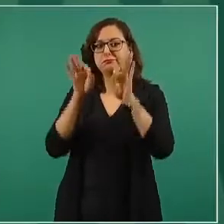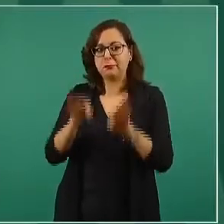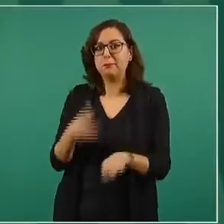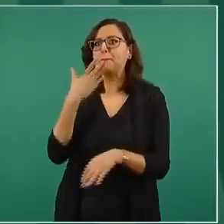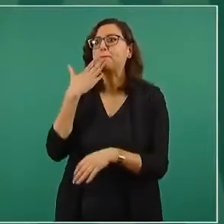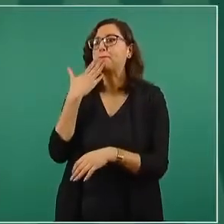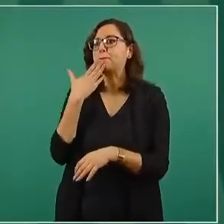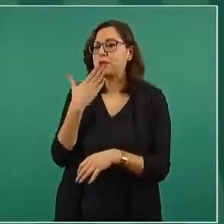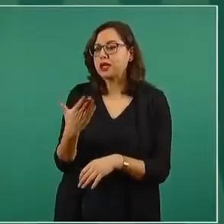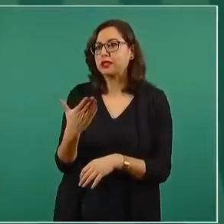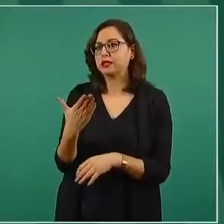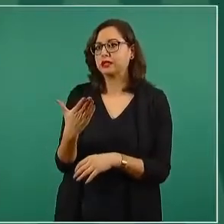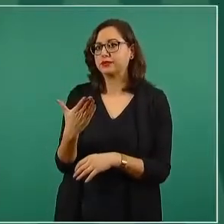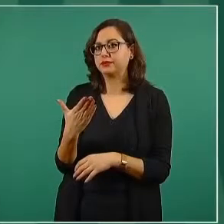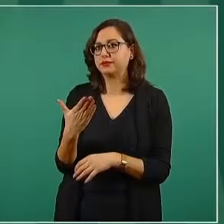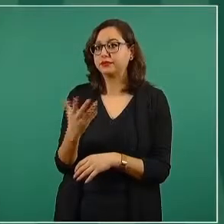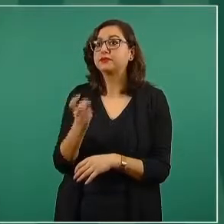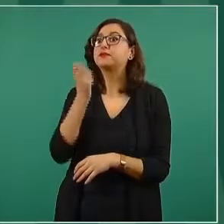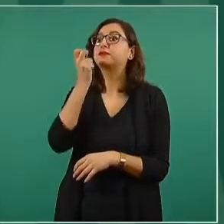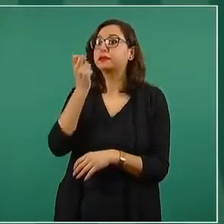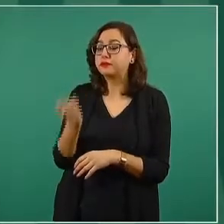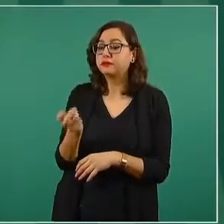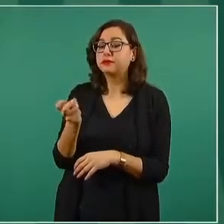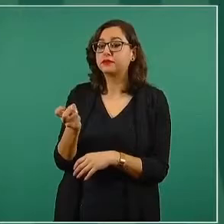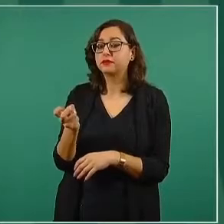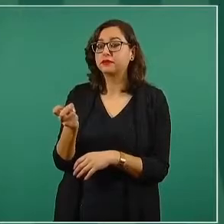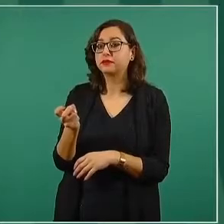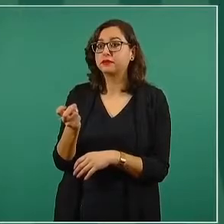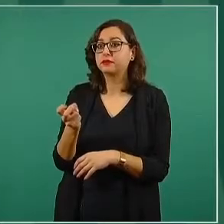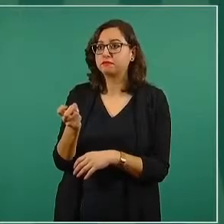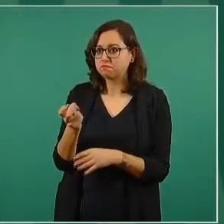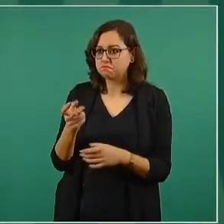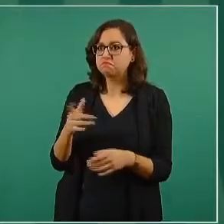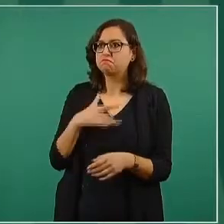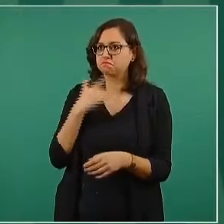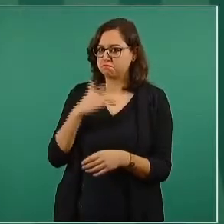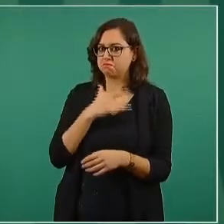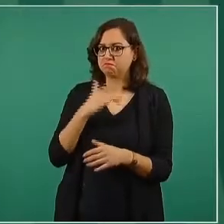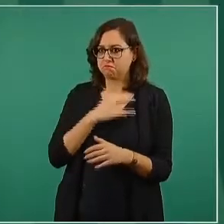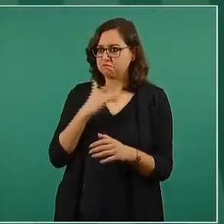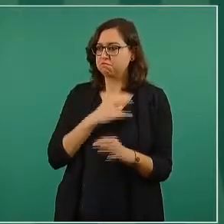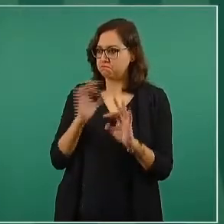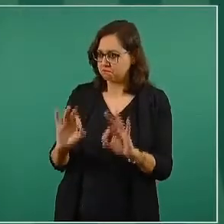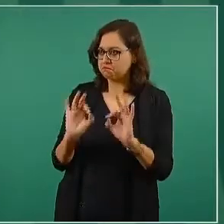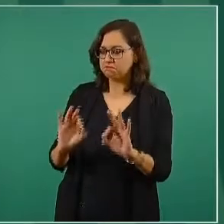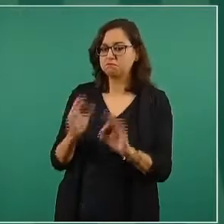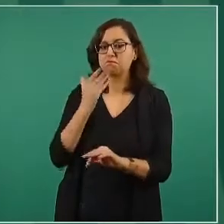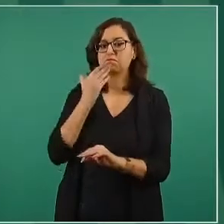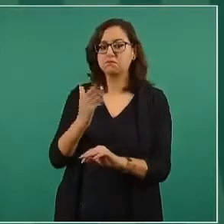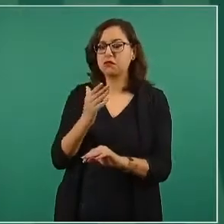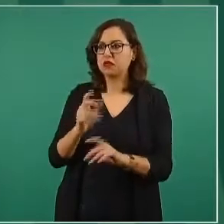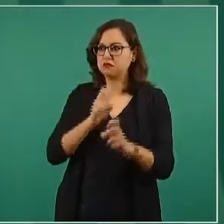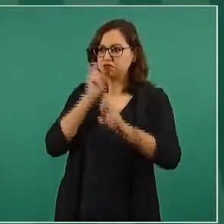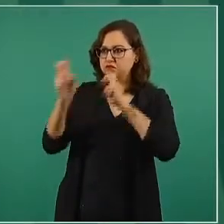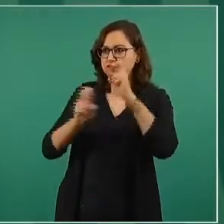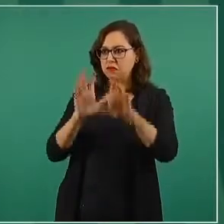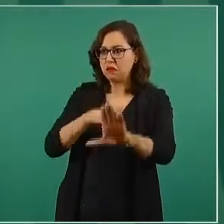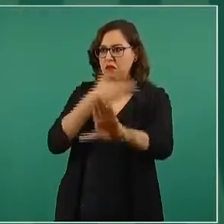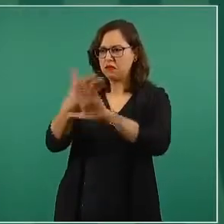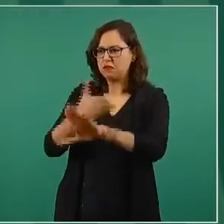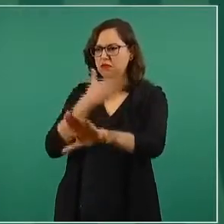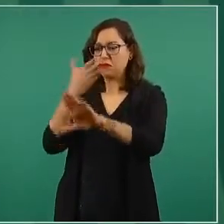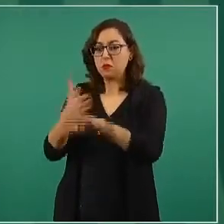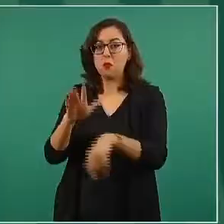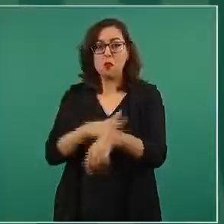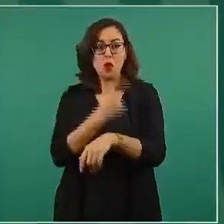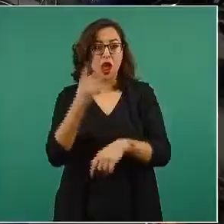eso es un buen signo, porque cuando veo que a un